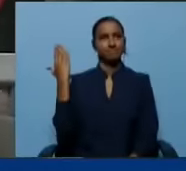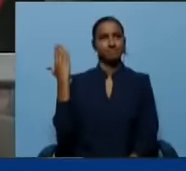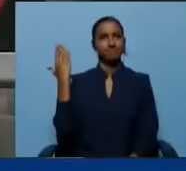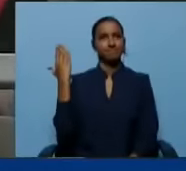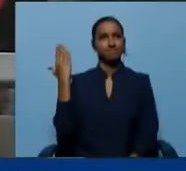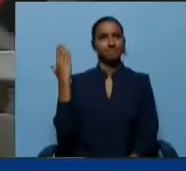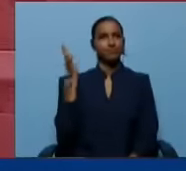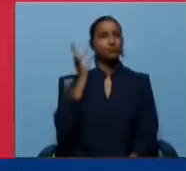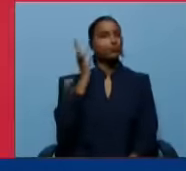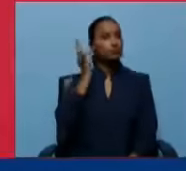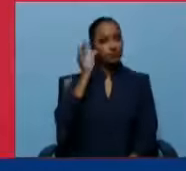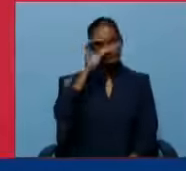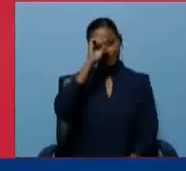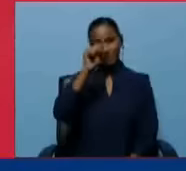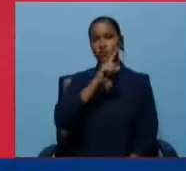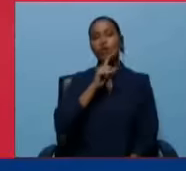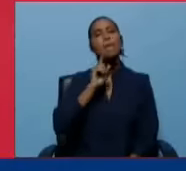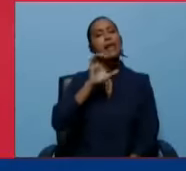Las lecciones aprendidas